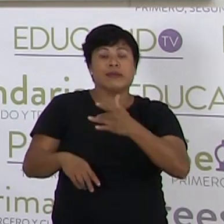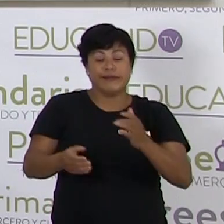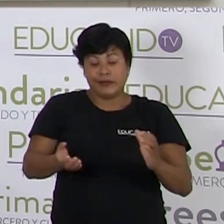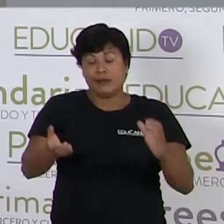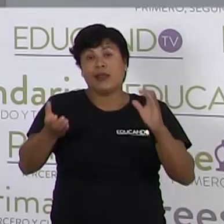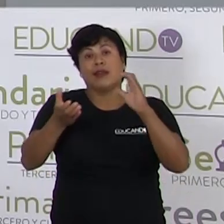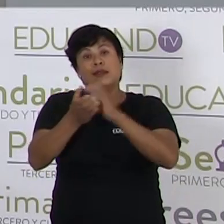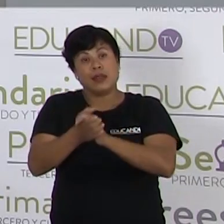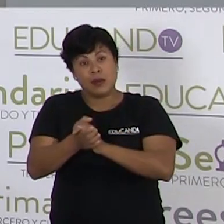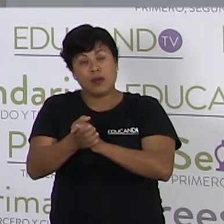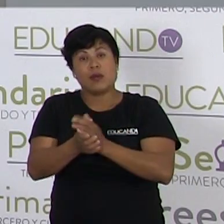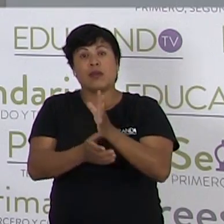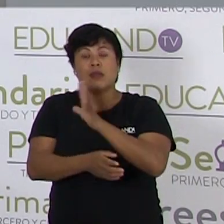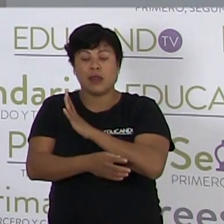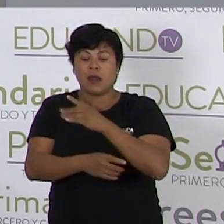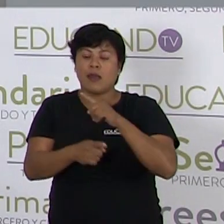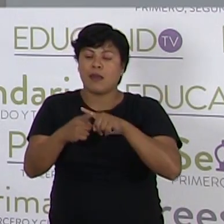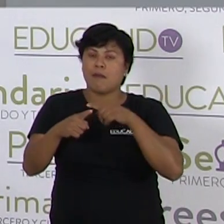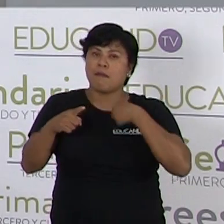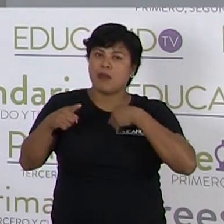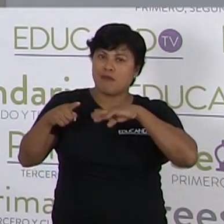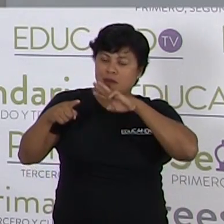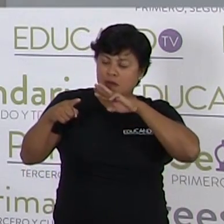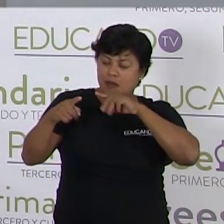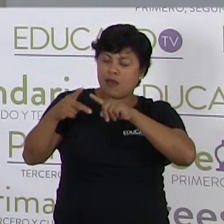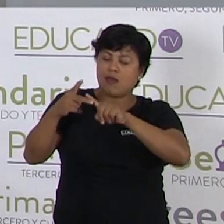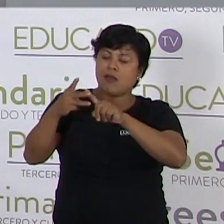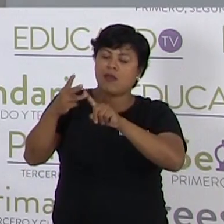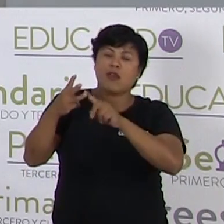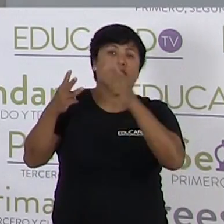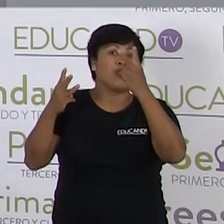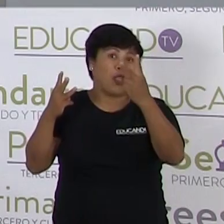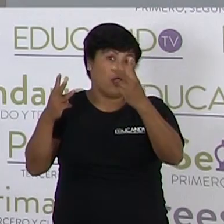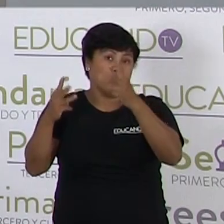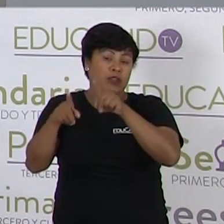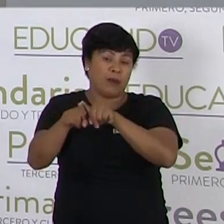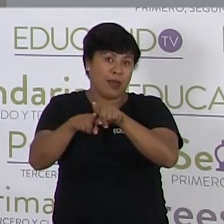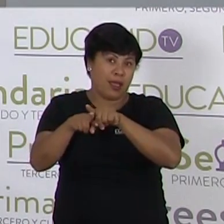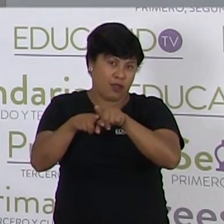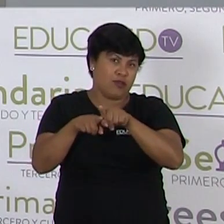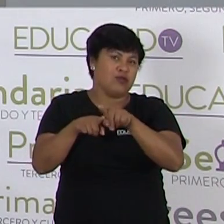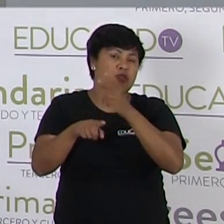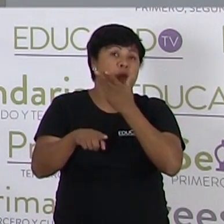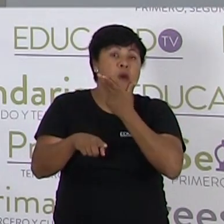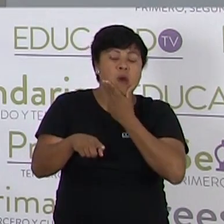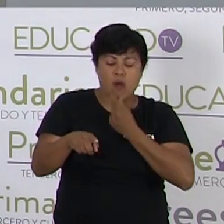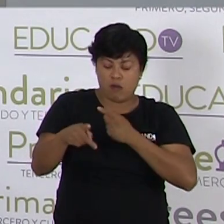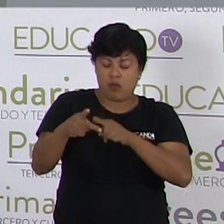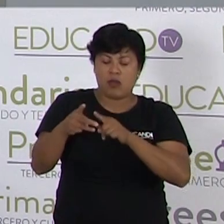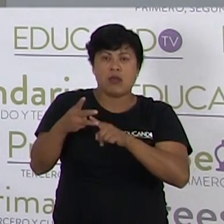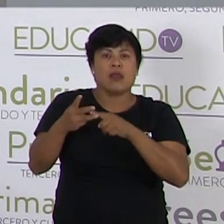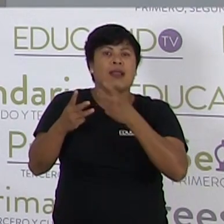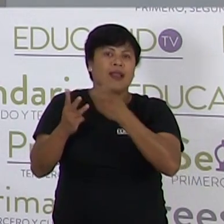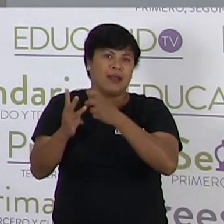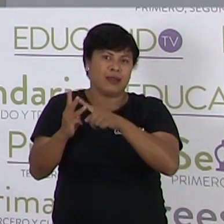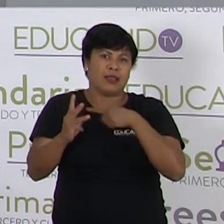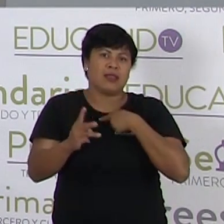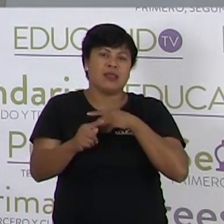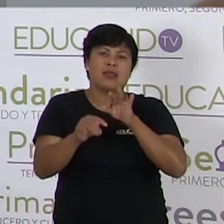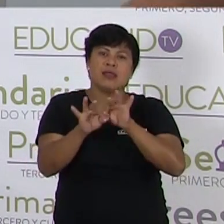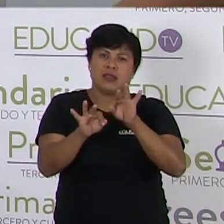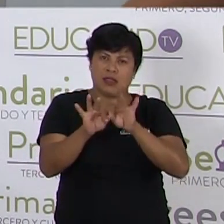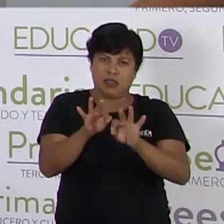casaron y tuvieron a mi mamá y a otros 2 hermanos varones que son mis tíos.